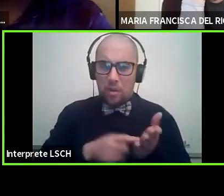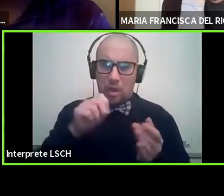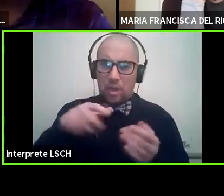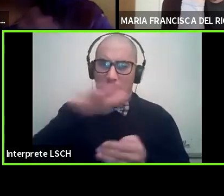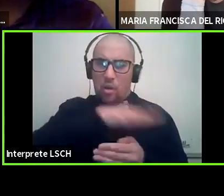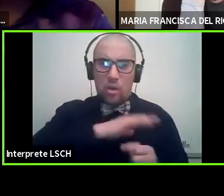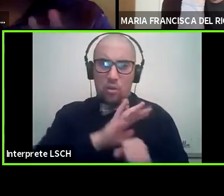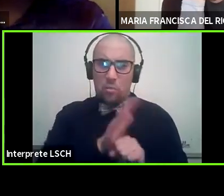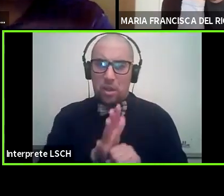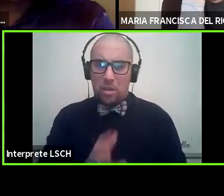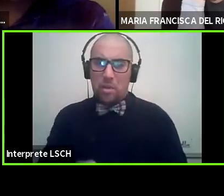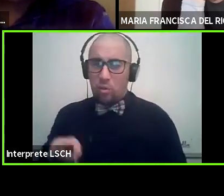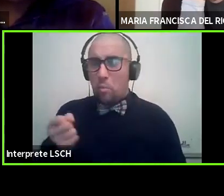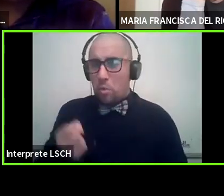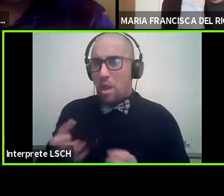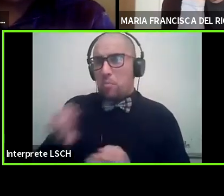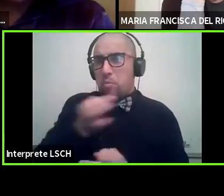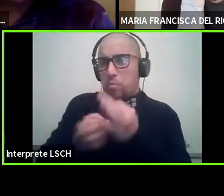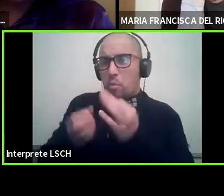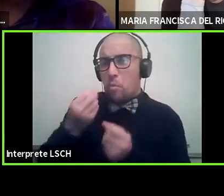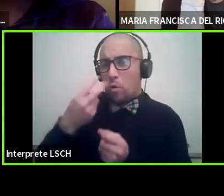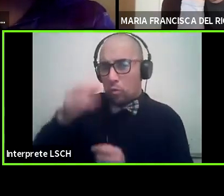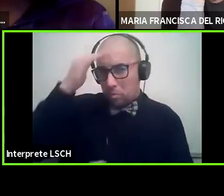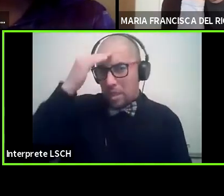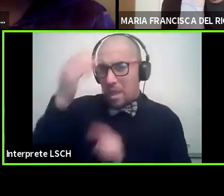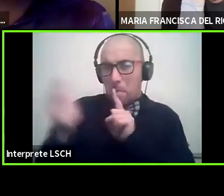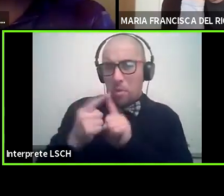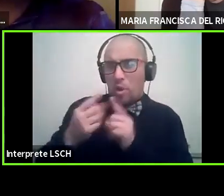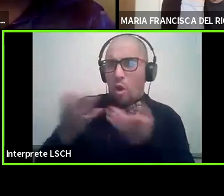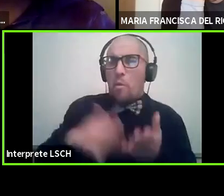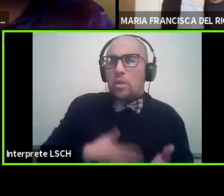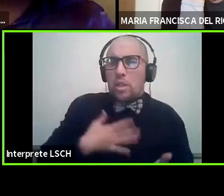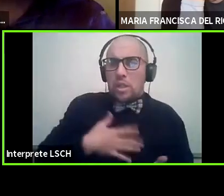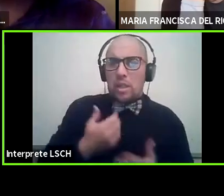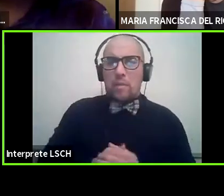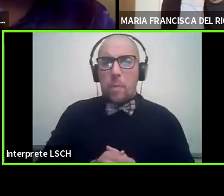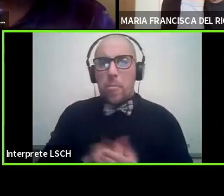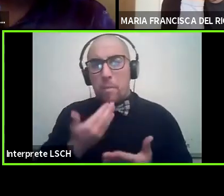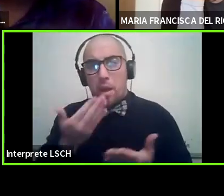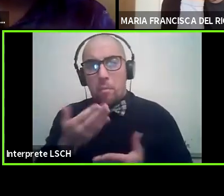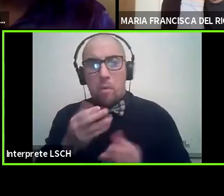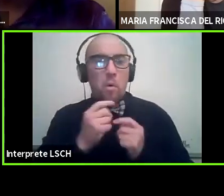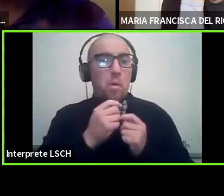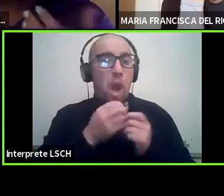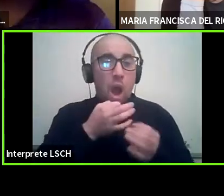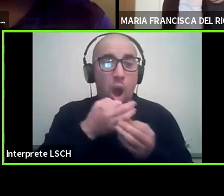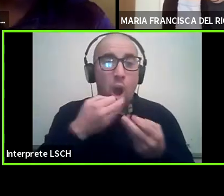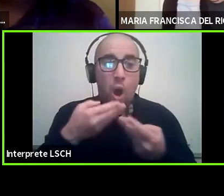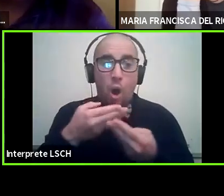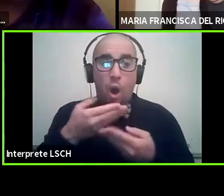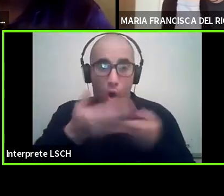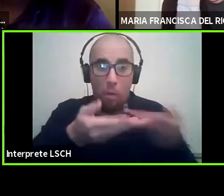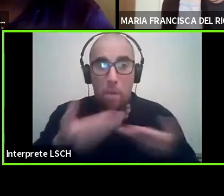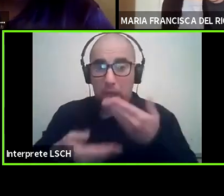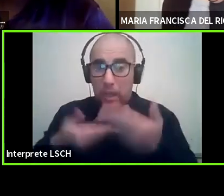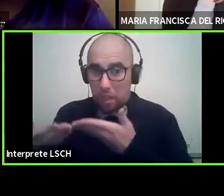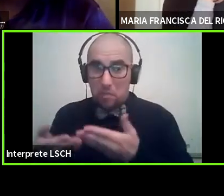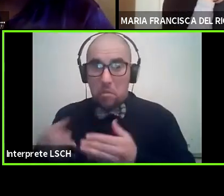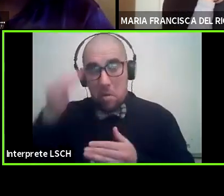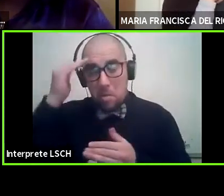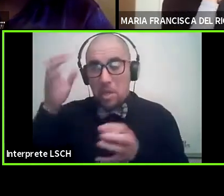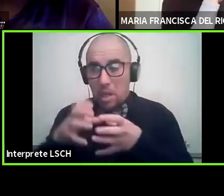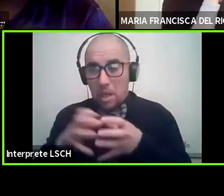contexto, quizás si nos pudiesen comentar un poco cómo fue su experiencia y transmitir también lo que fue la experiencia del equipo.